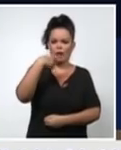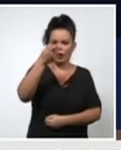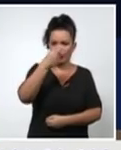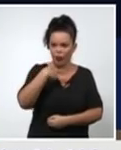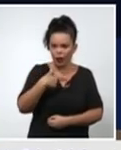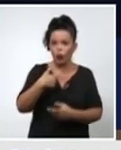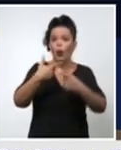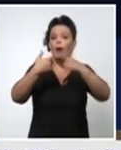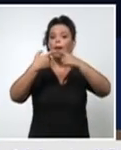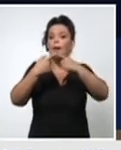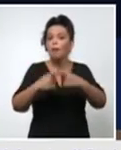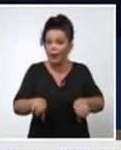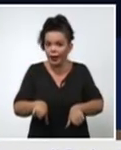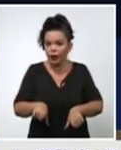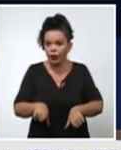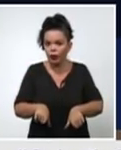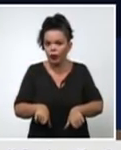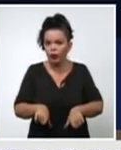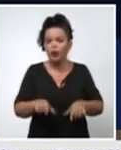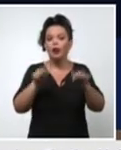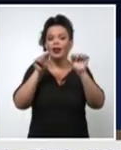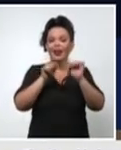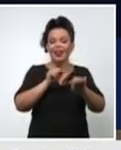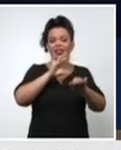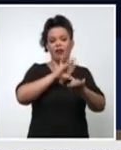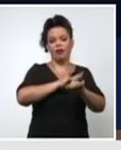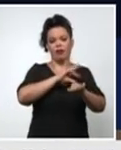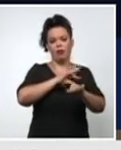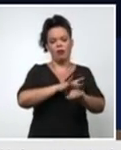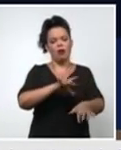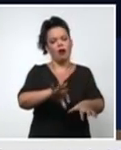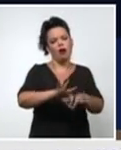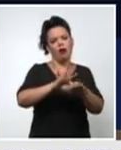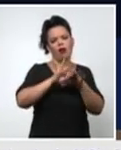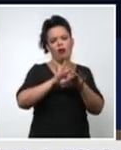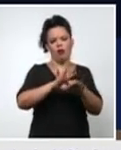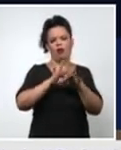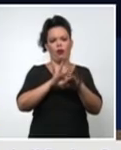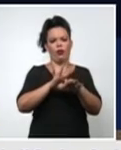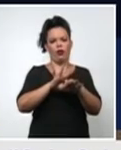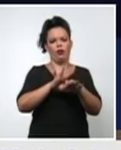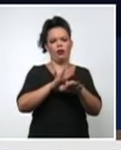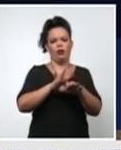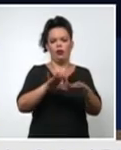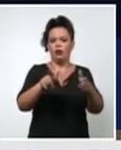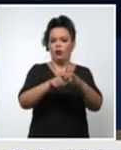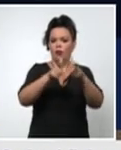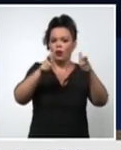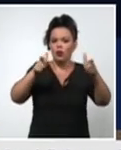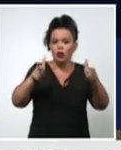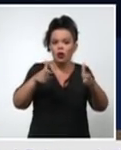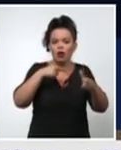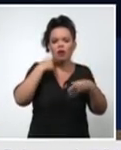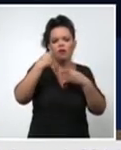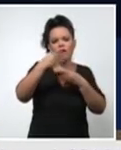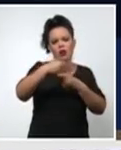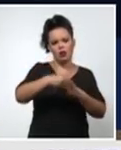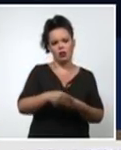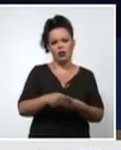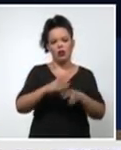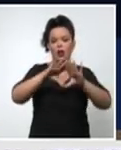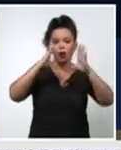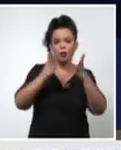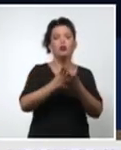tiene complicaciones y mata. Y en el mundo hay niños que han fallecido. Los 25